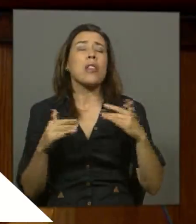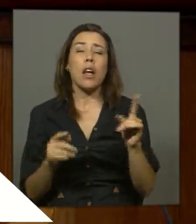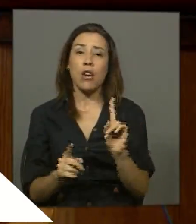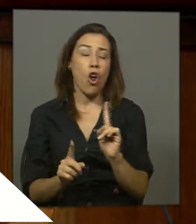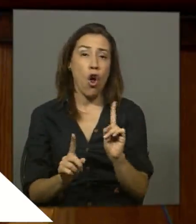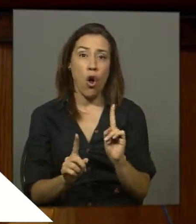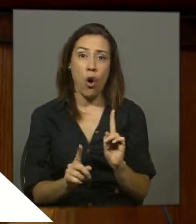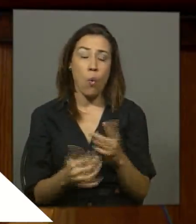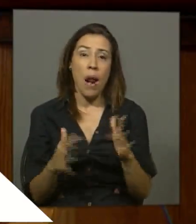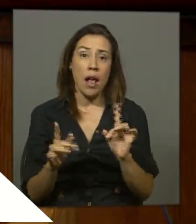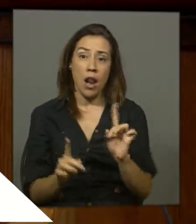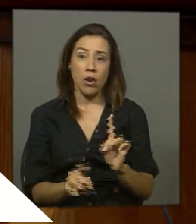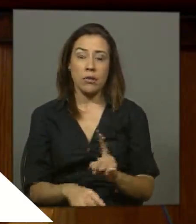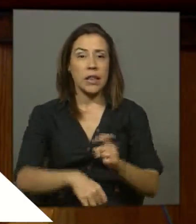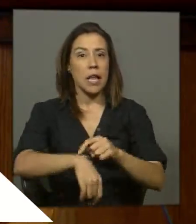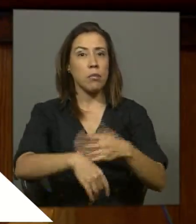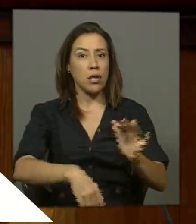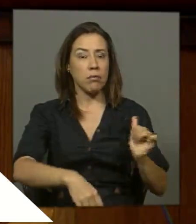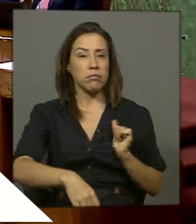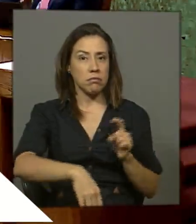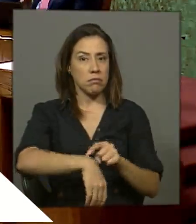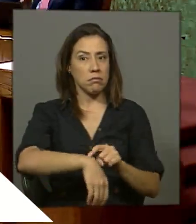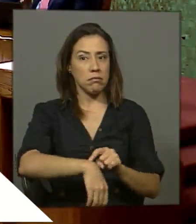este tipo de emergencia tiempo